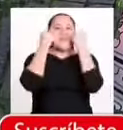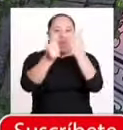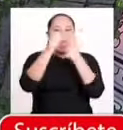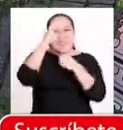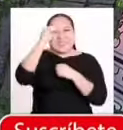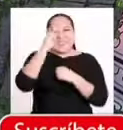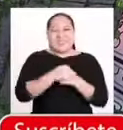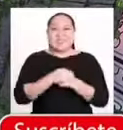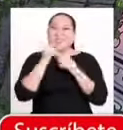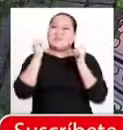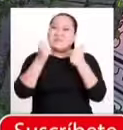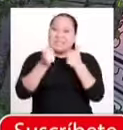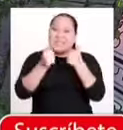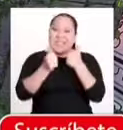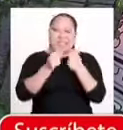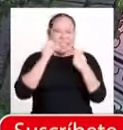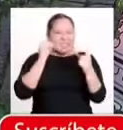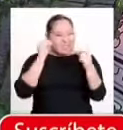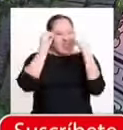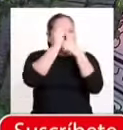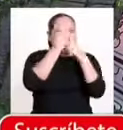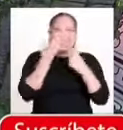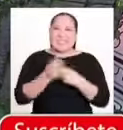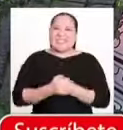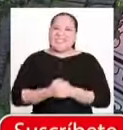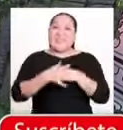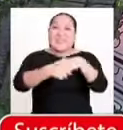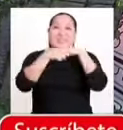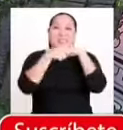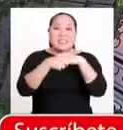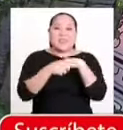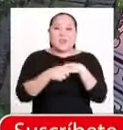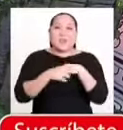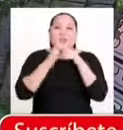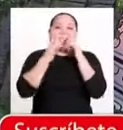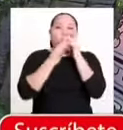chicos, han pasado el desafío. ¡Los felicito!